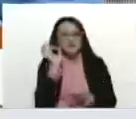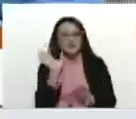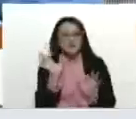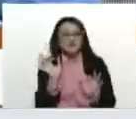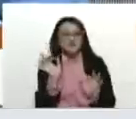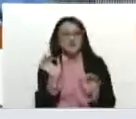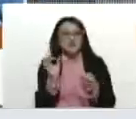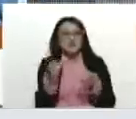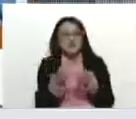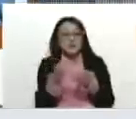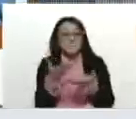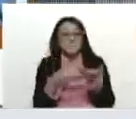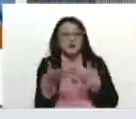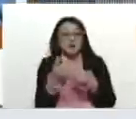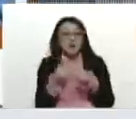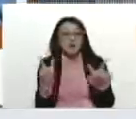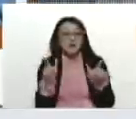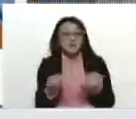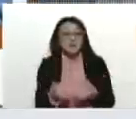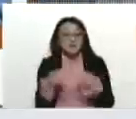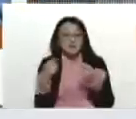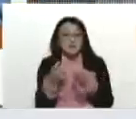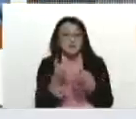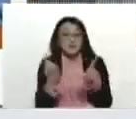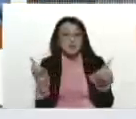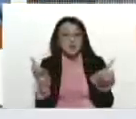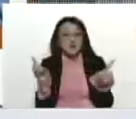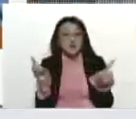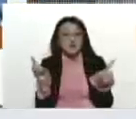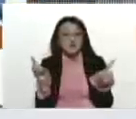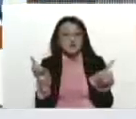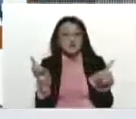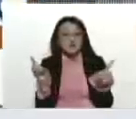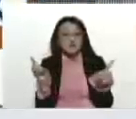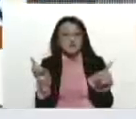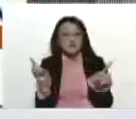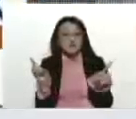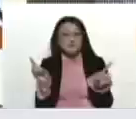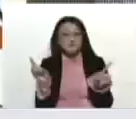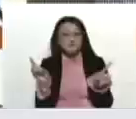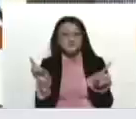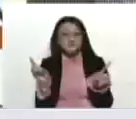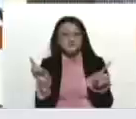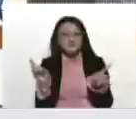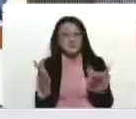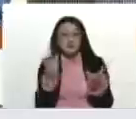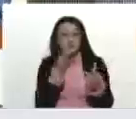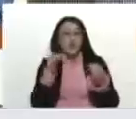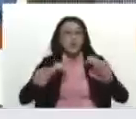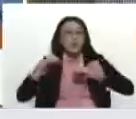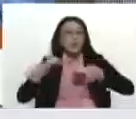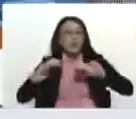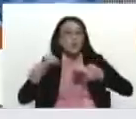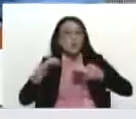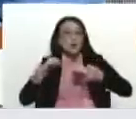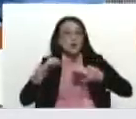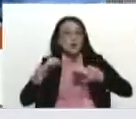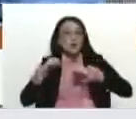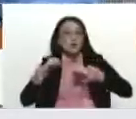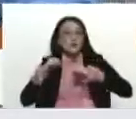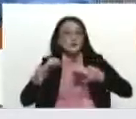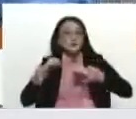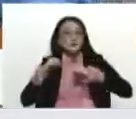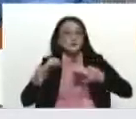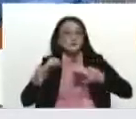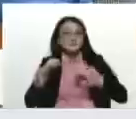se quedan con su MercadoLibre y destroza la democracia que eso no es que el la menor duda son demócratas mientras le